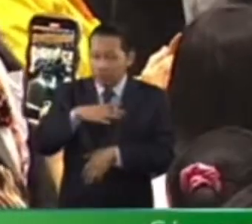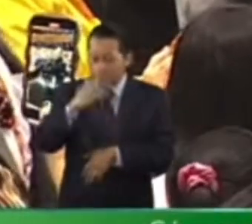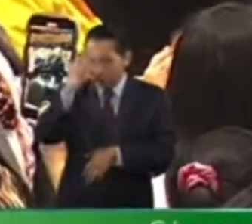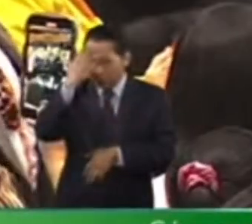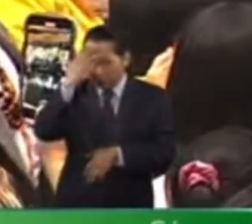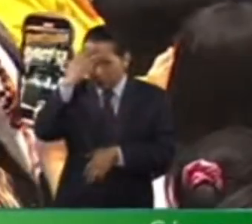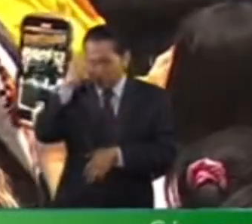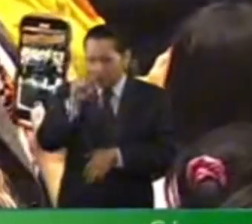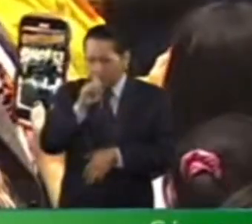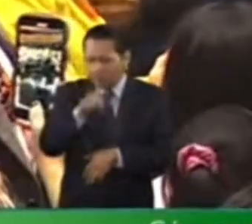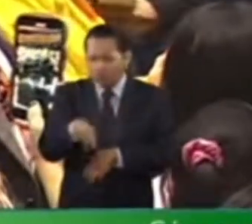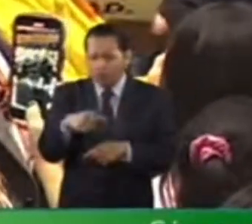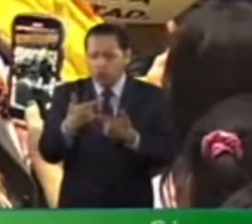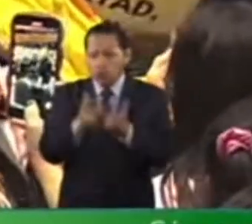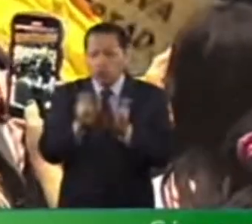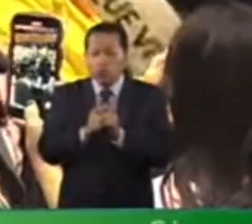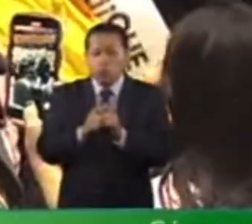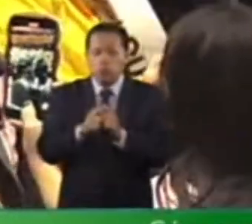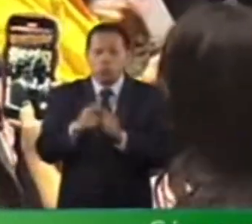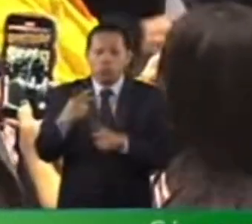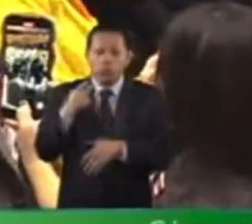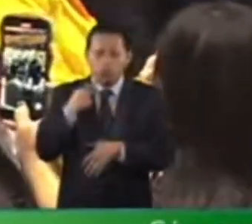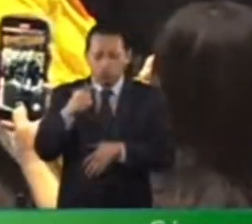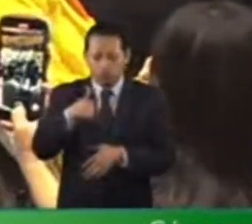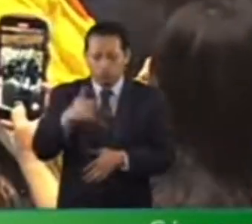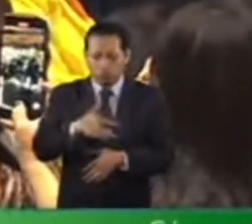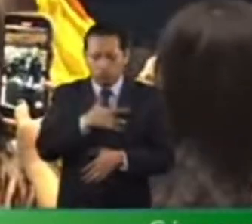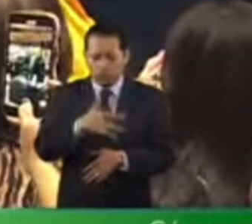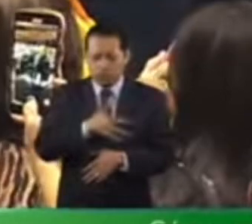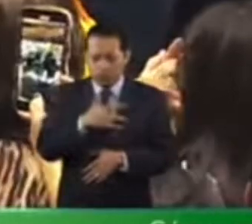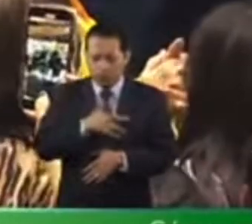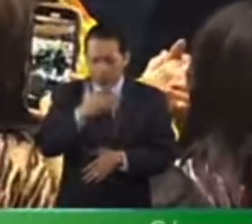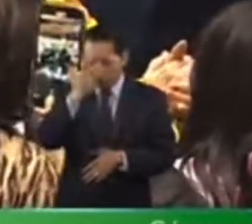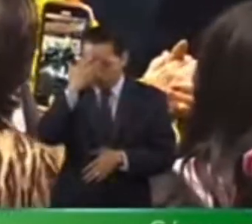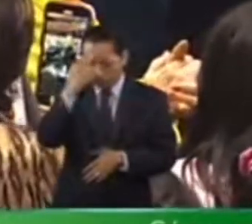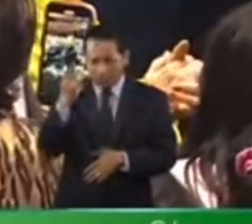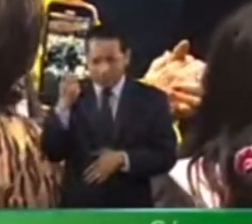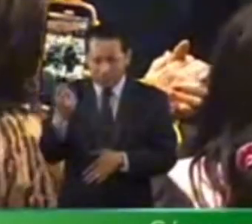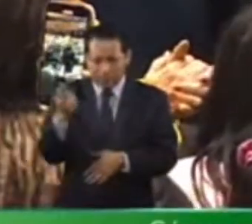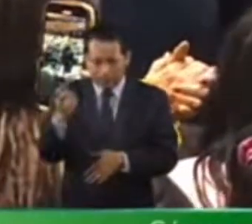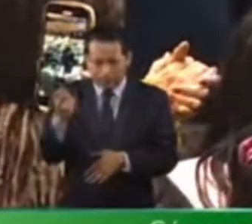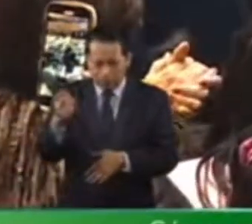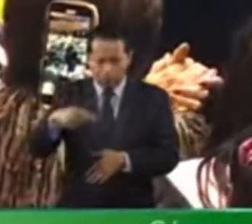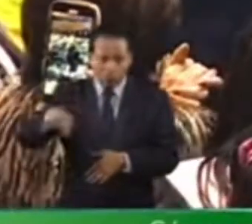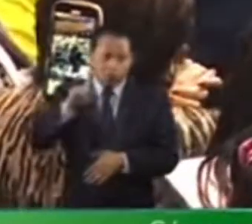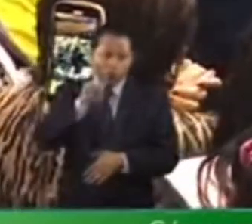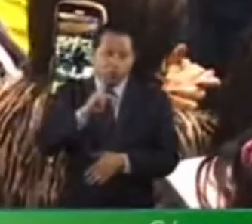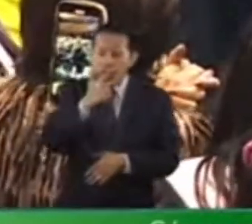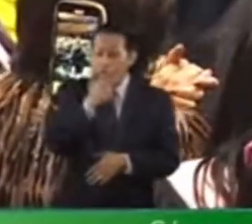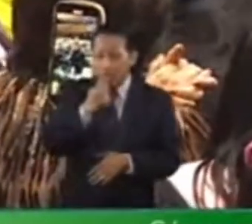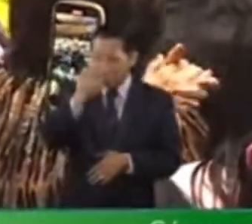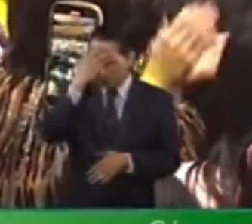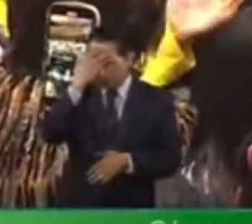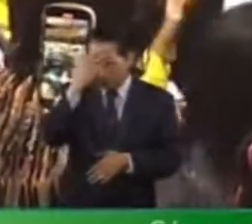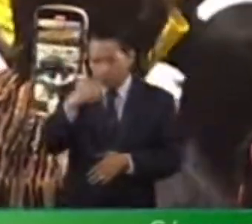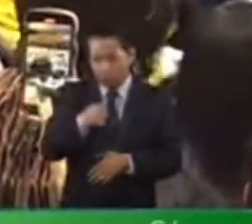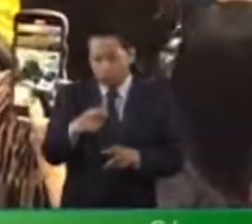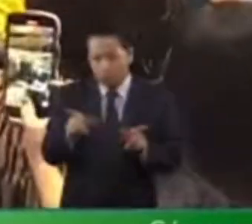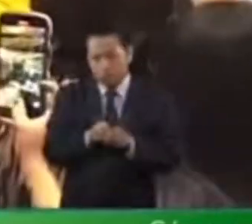vergüenza de bancada! ¡Me avergüenzo de ellas! Y de ellos es